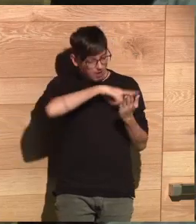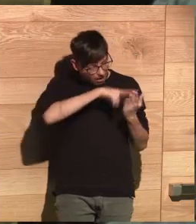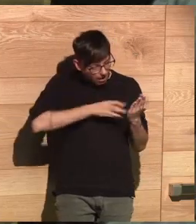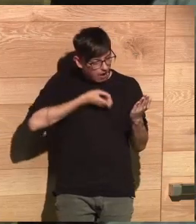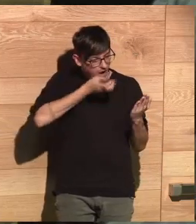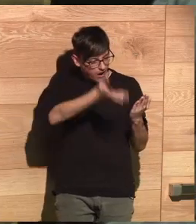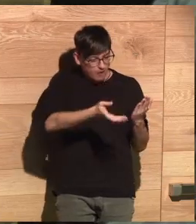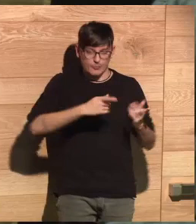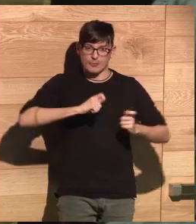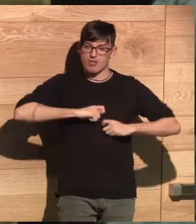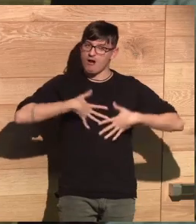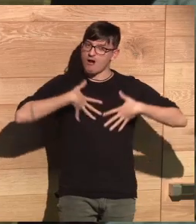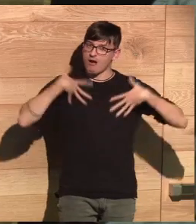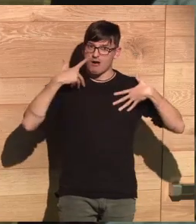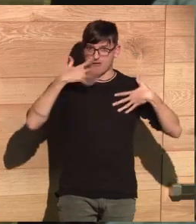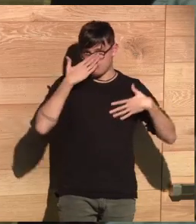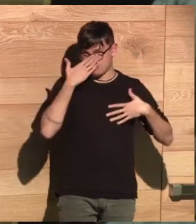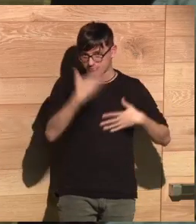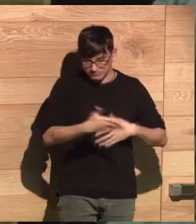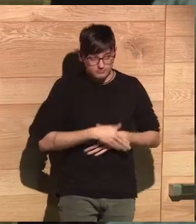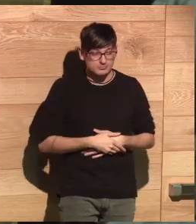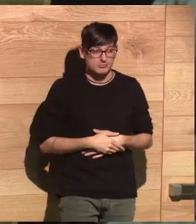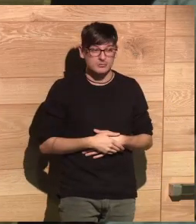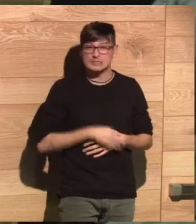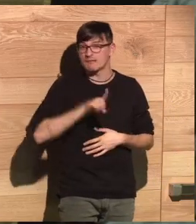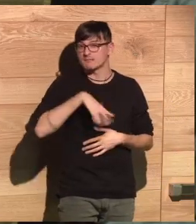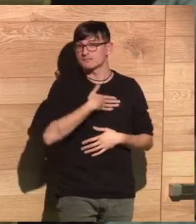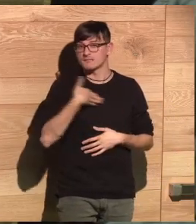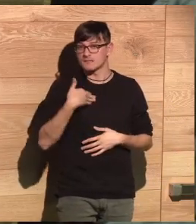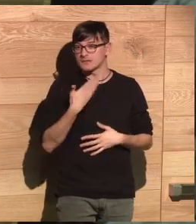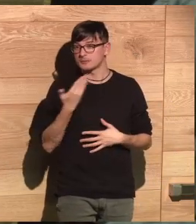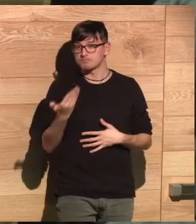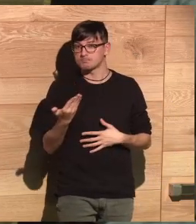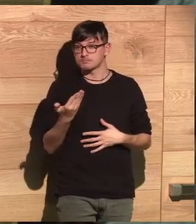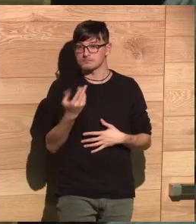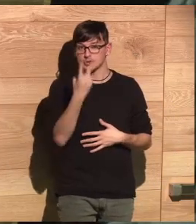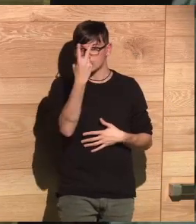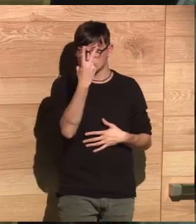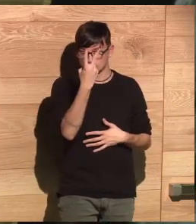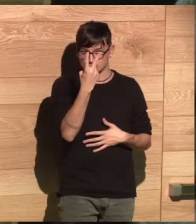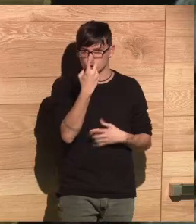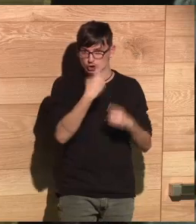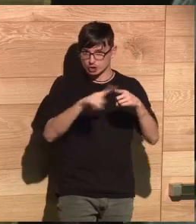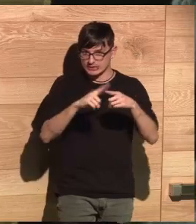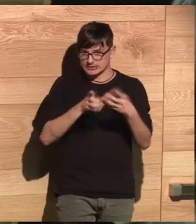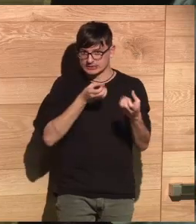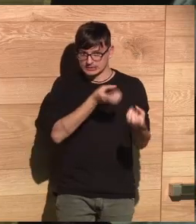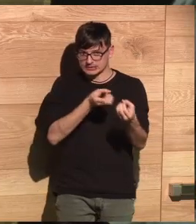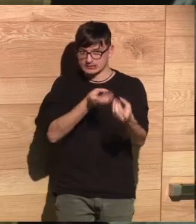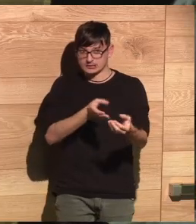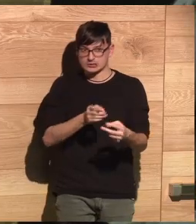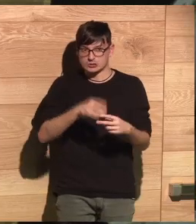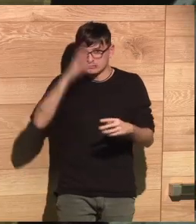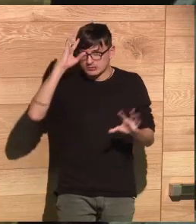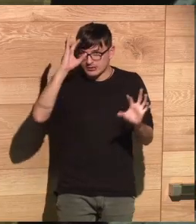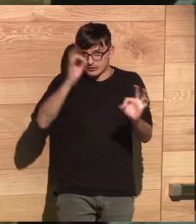ellos, me han emocionado de verdad. Quiero hacer dos puntualizaciones. Primero, que yo creo